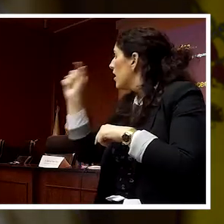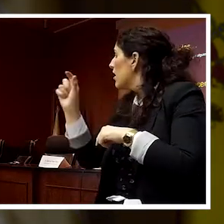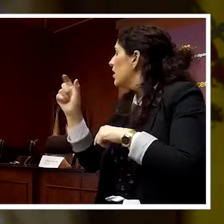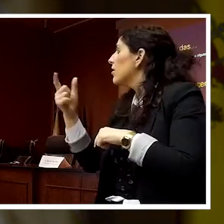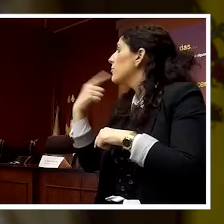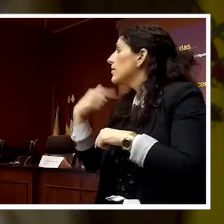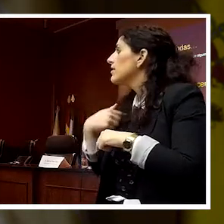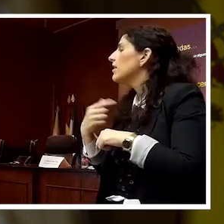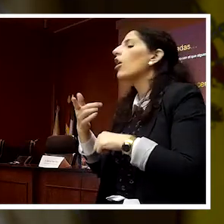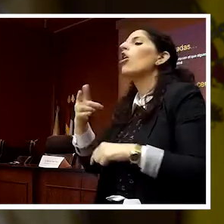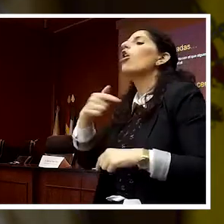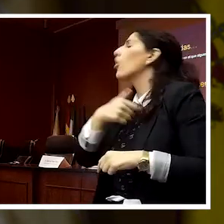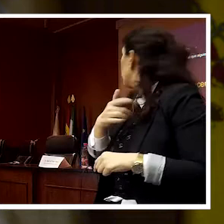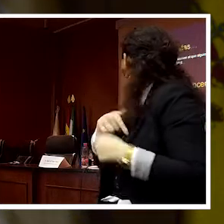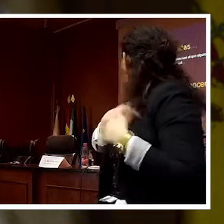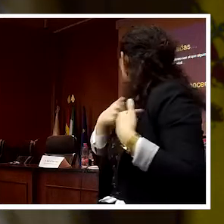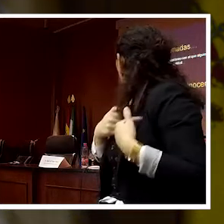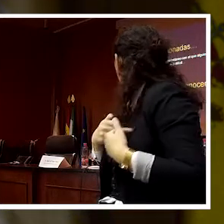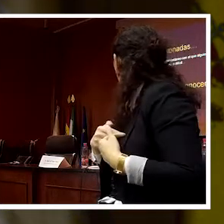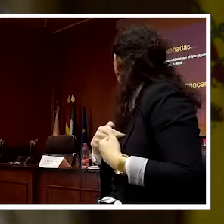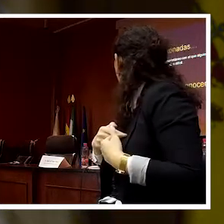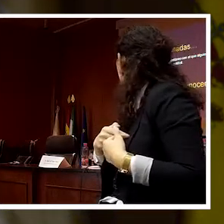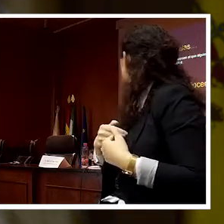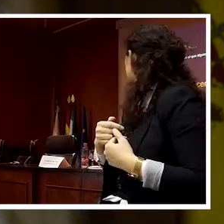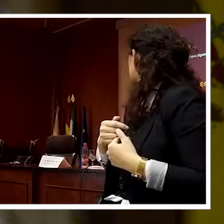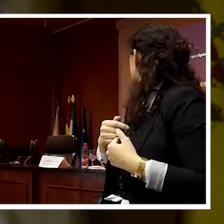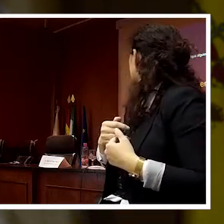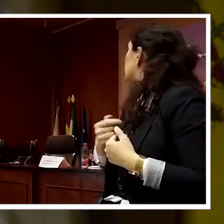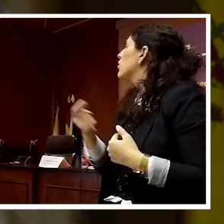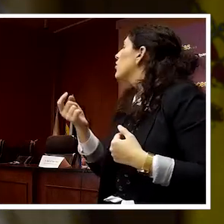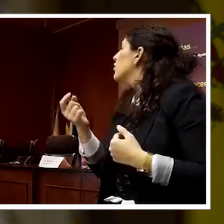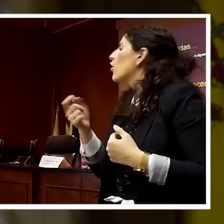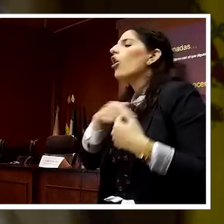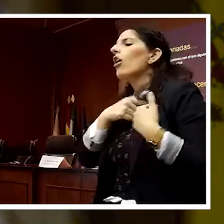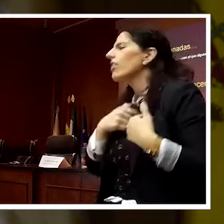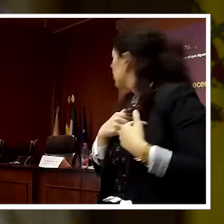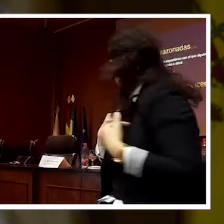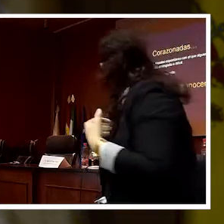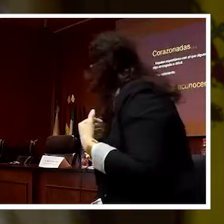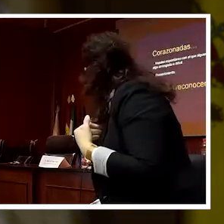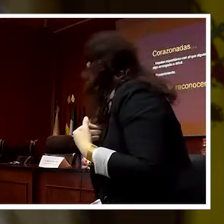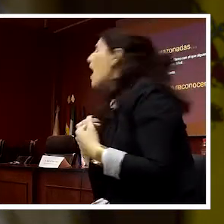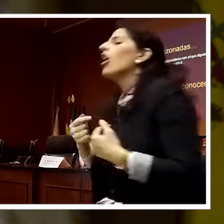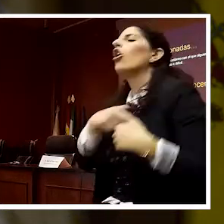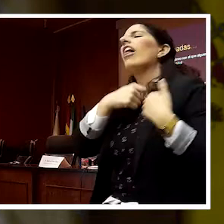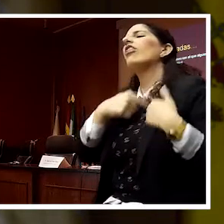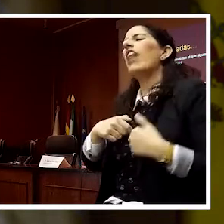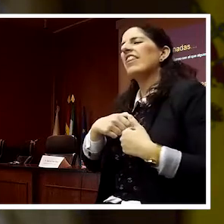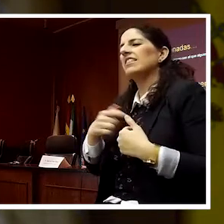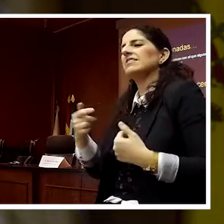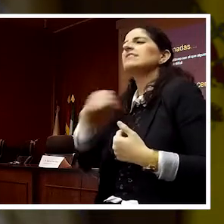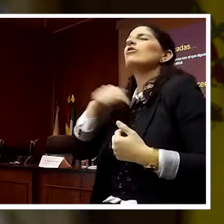me encargó, Corazonadas. Cuando uno lee el diccionario de la lengua, pues